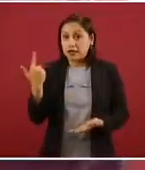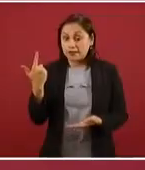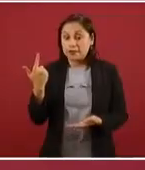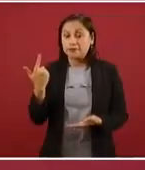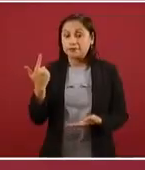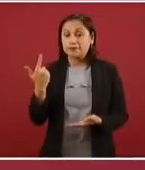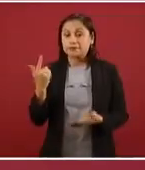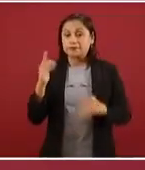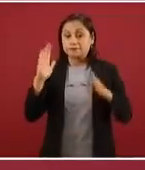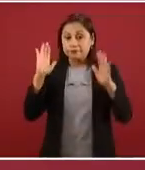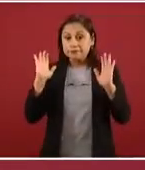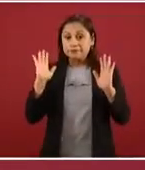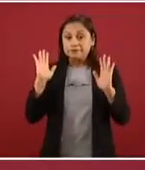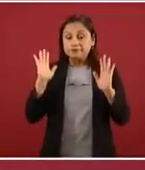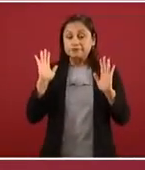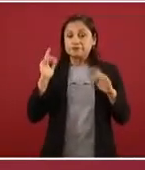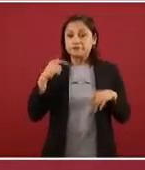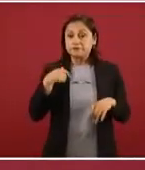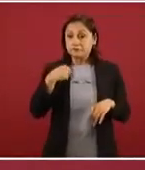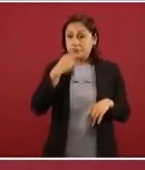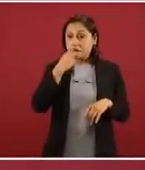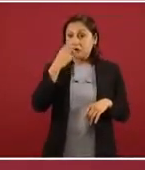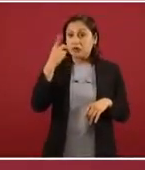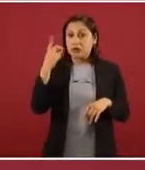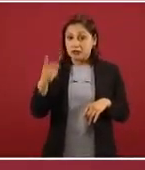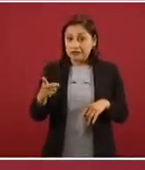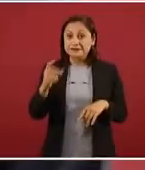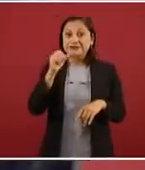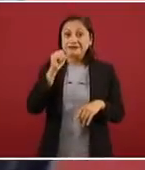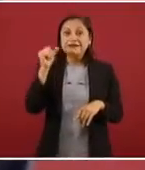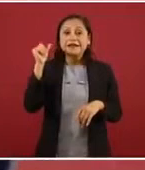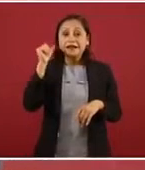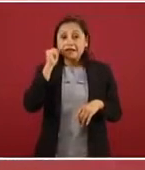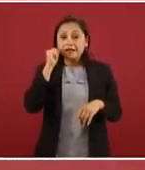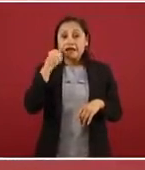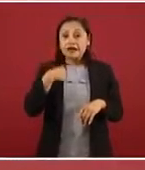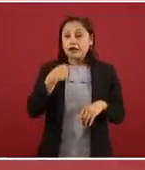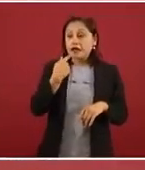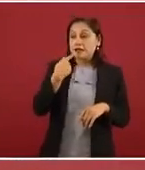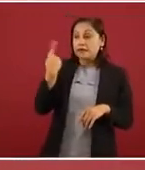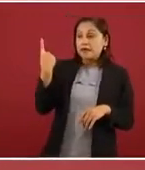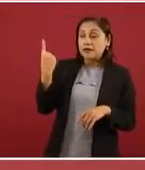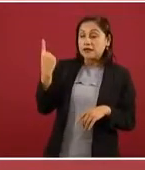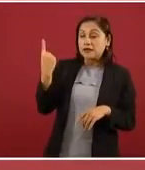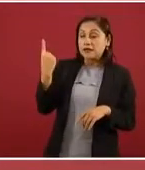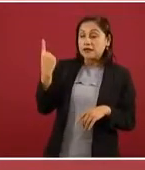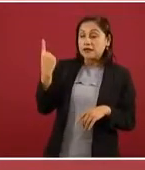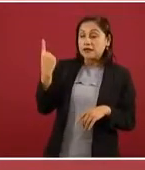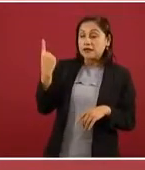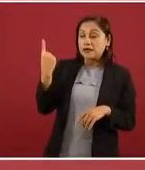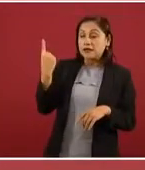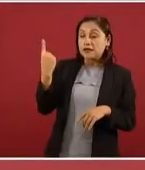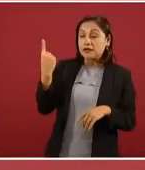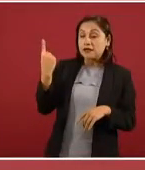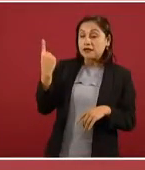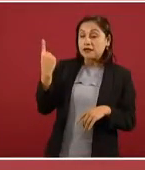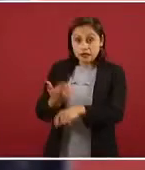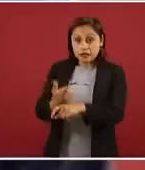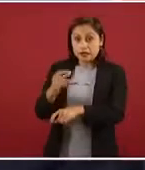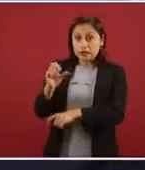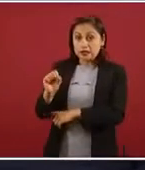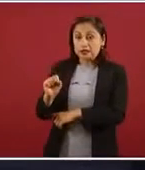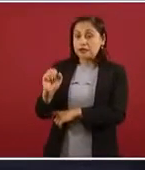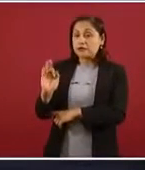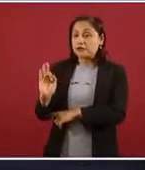se presente la denuncia en la Secretaría de la Función